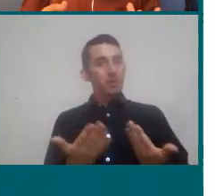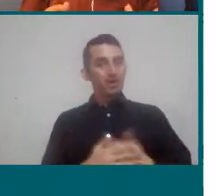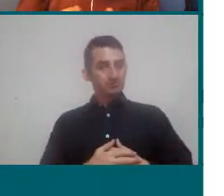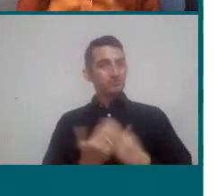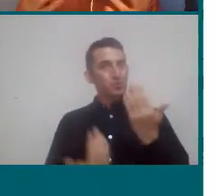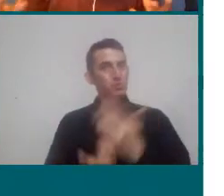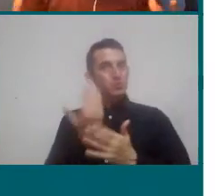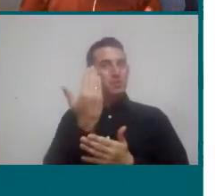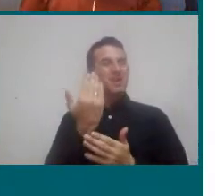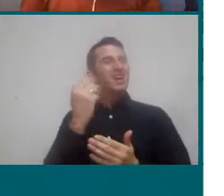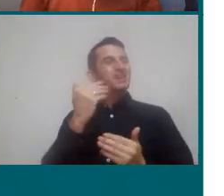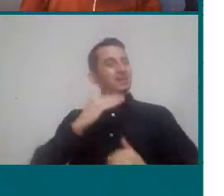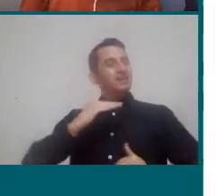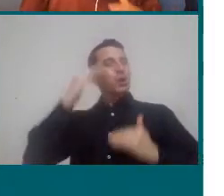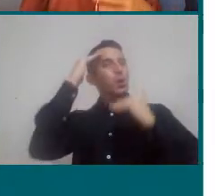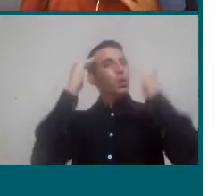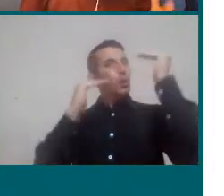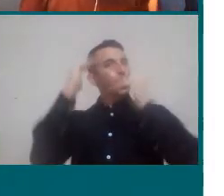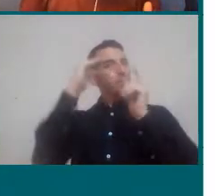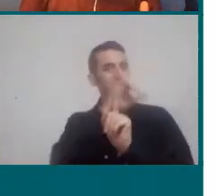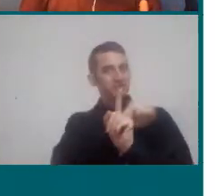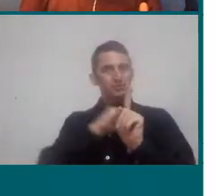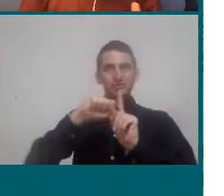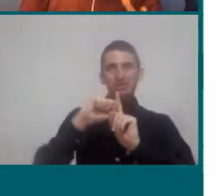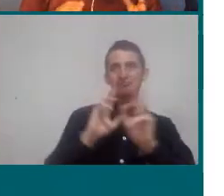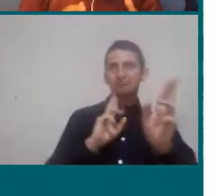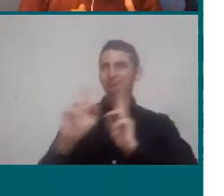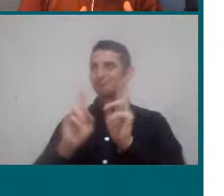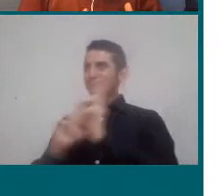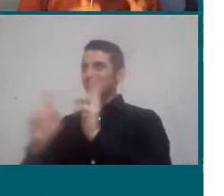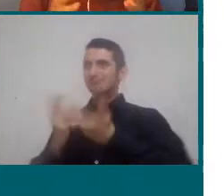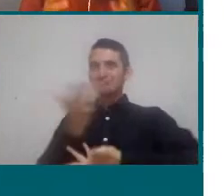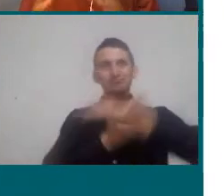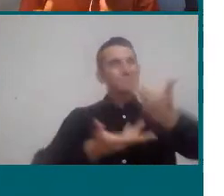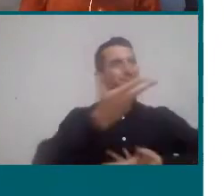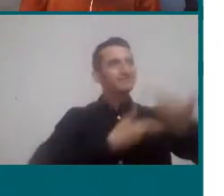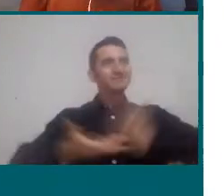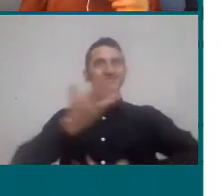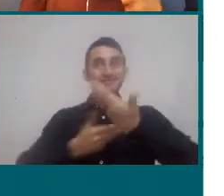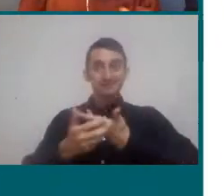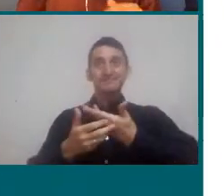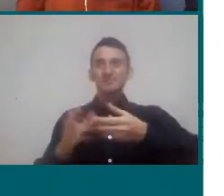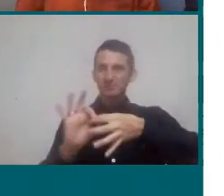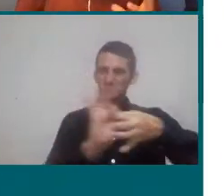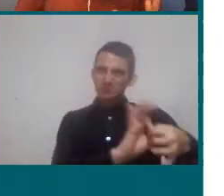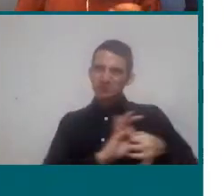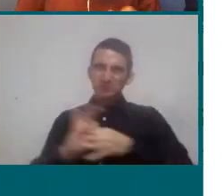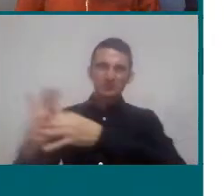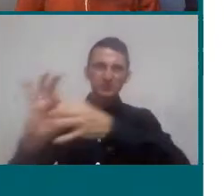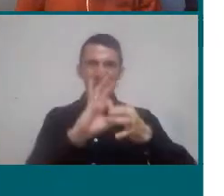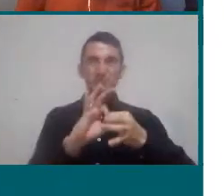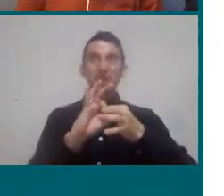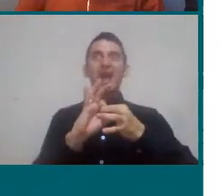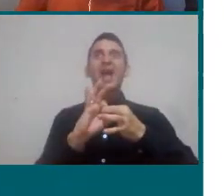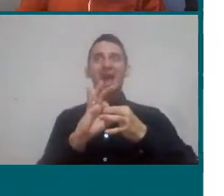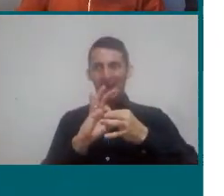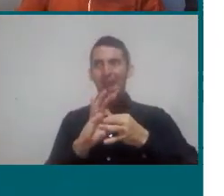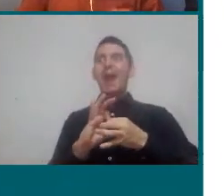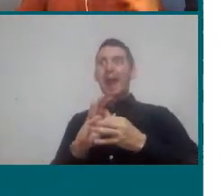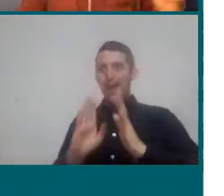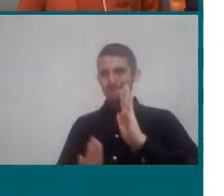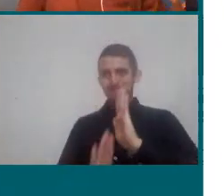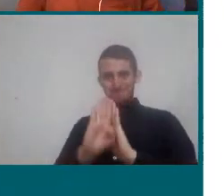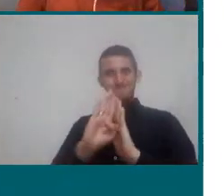manera que son competentes sociales y que ese comportamiento se moviliza conjuntamente para lograr una acción eficaz.